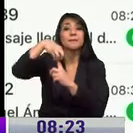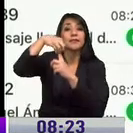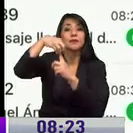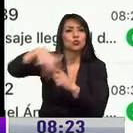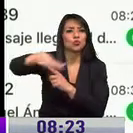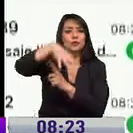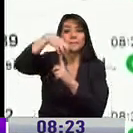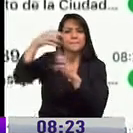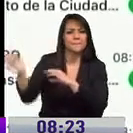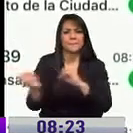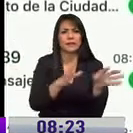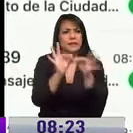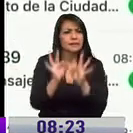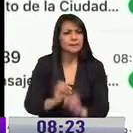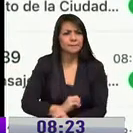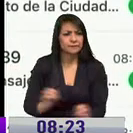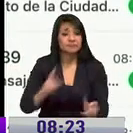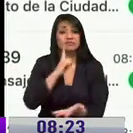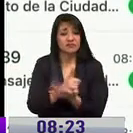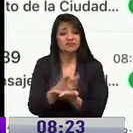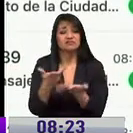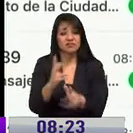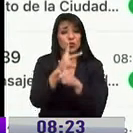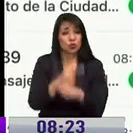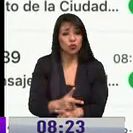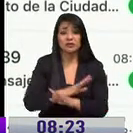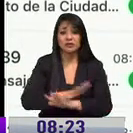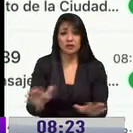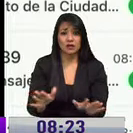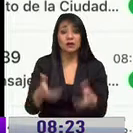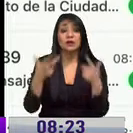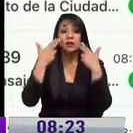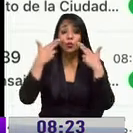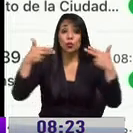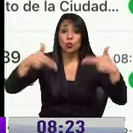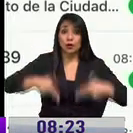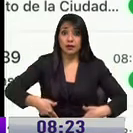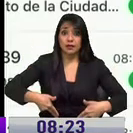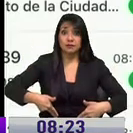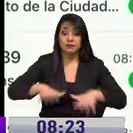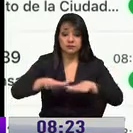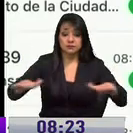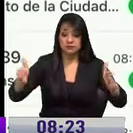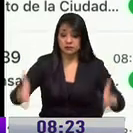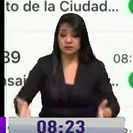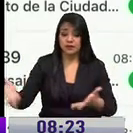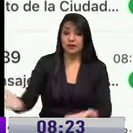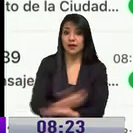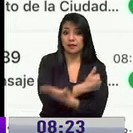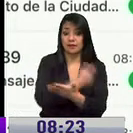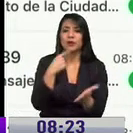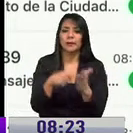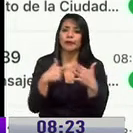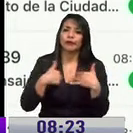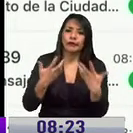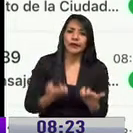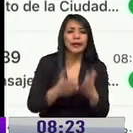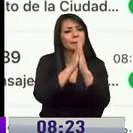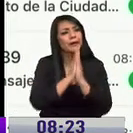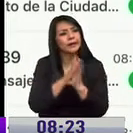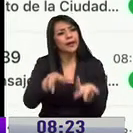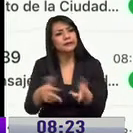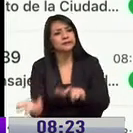total abandono. Y está bastante descuidado y destruido. Además, los guardias han quitado las parrillas. Y si una persona quiere pedirlas, nos